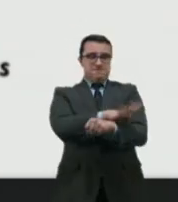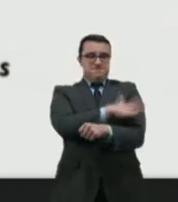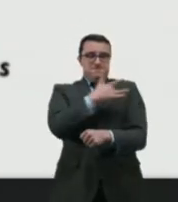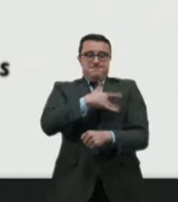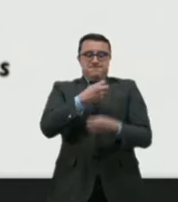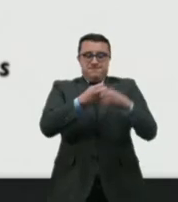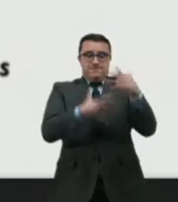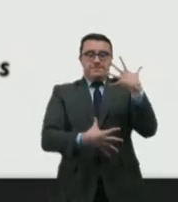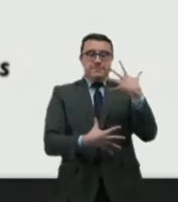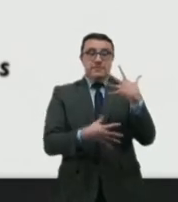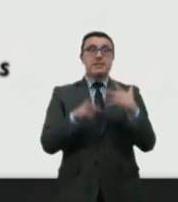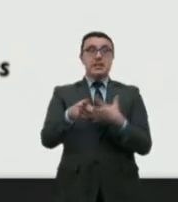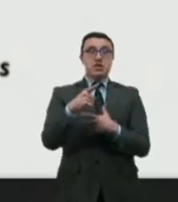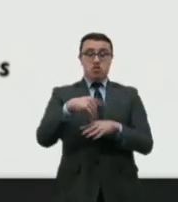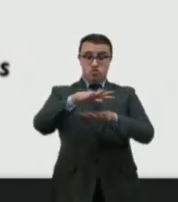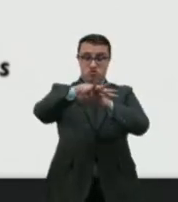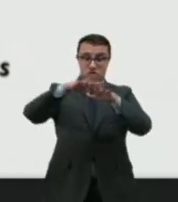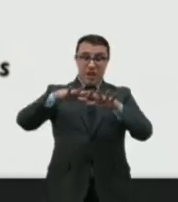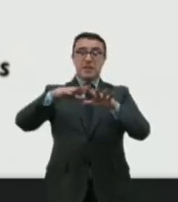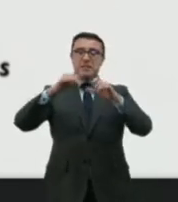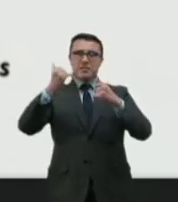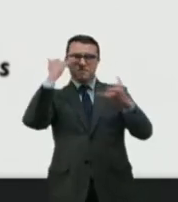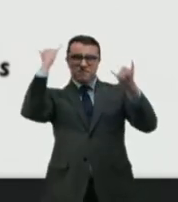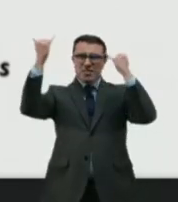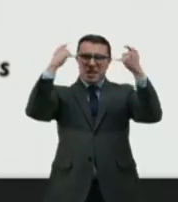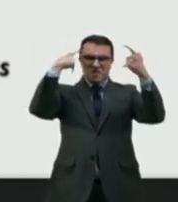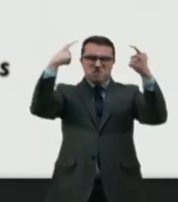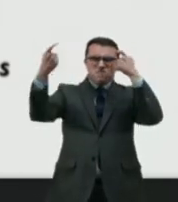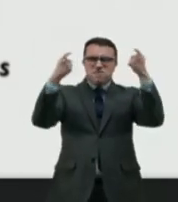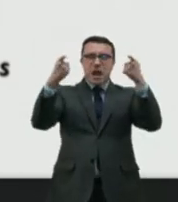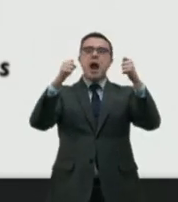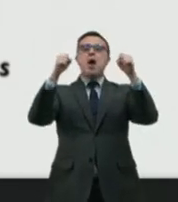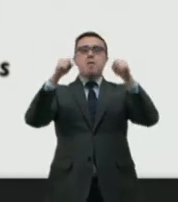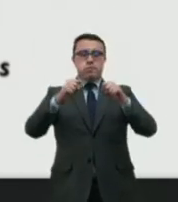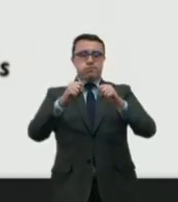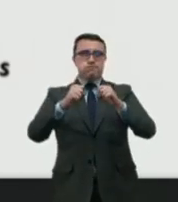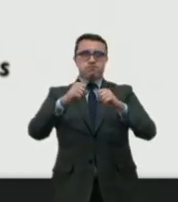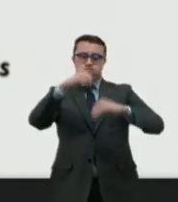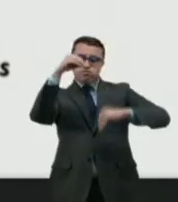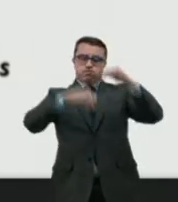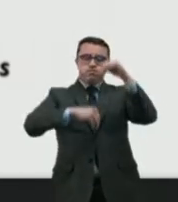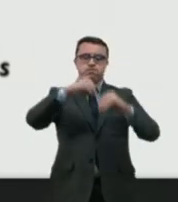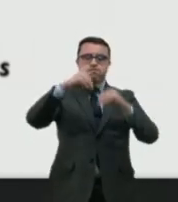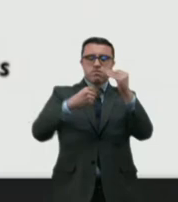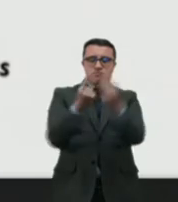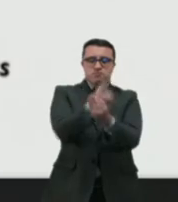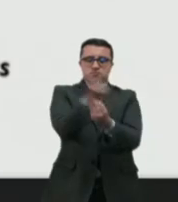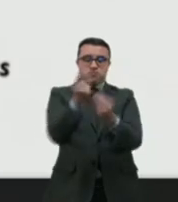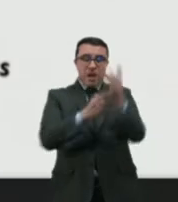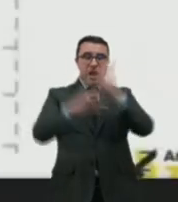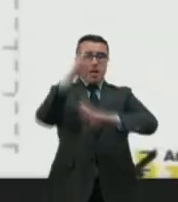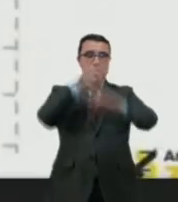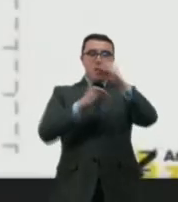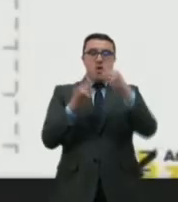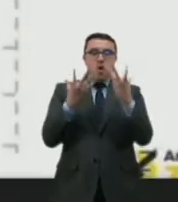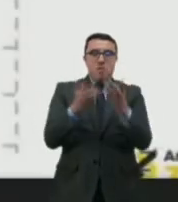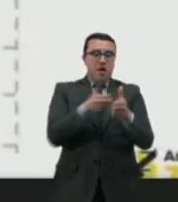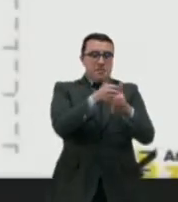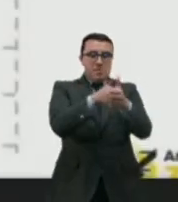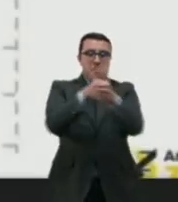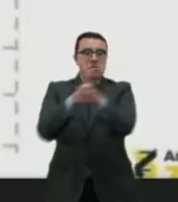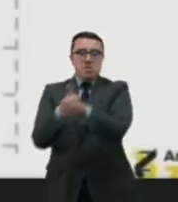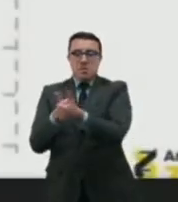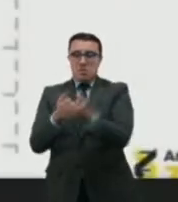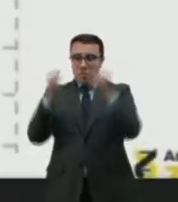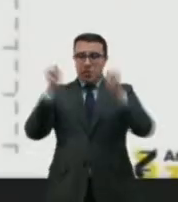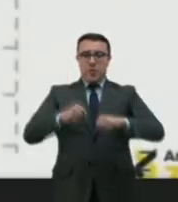con un ADN y un cubo de metodologías diseñaré aprendizaje basado en la autenticidad que tiene cada persona.